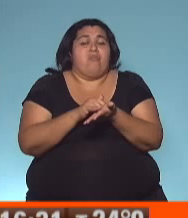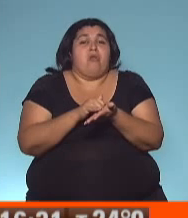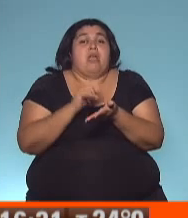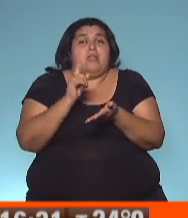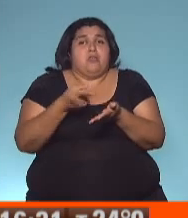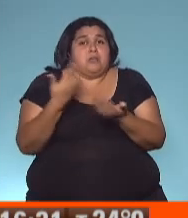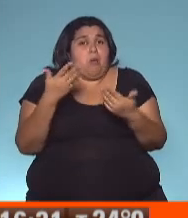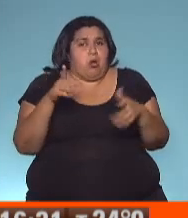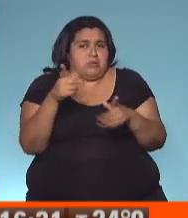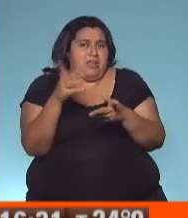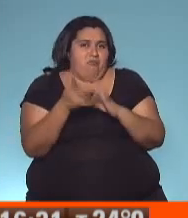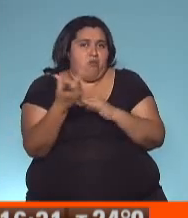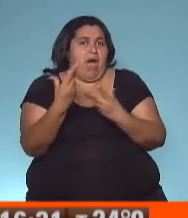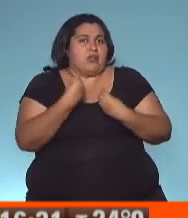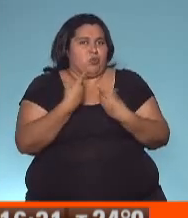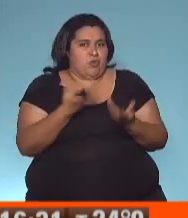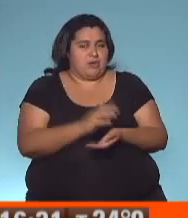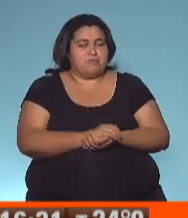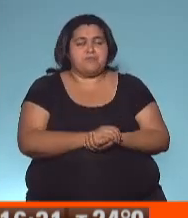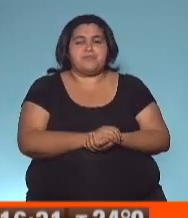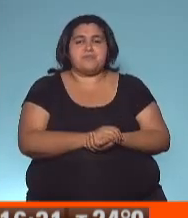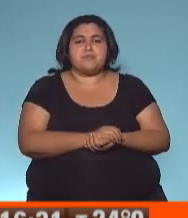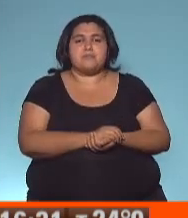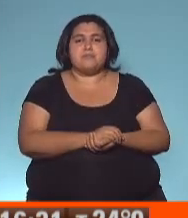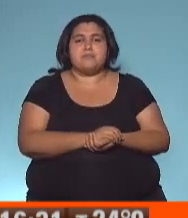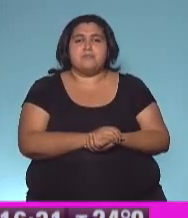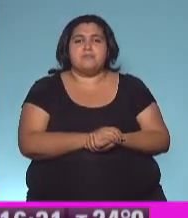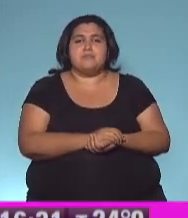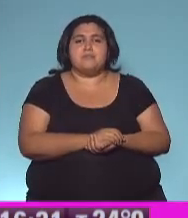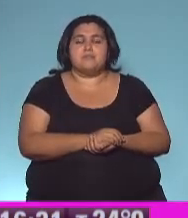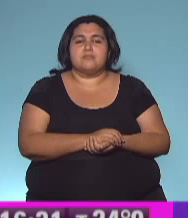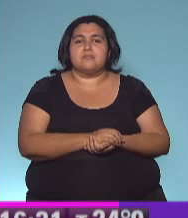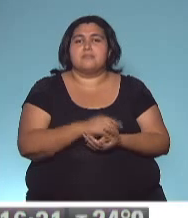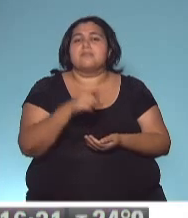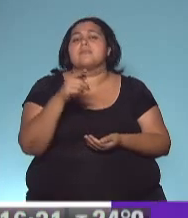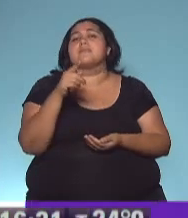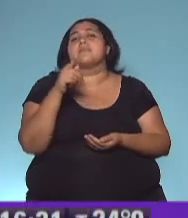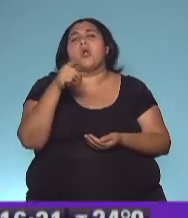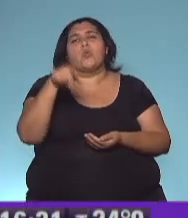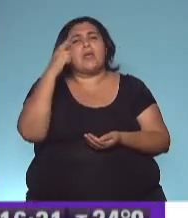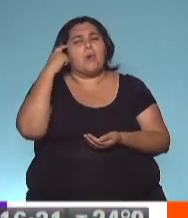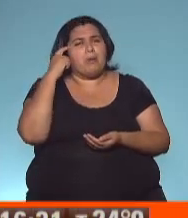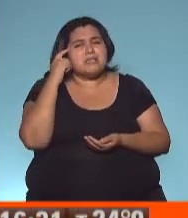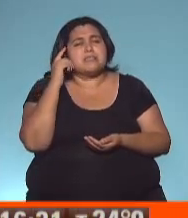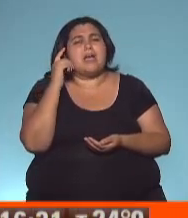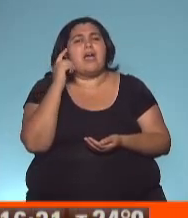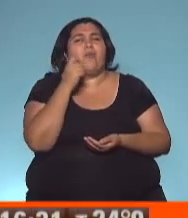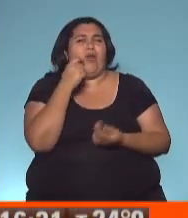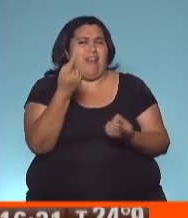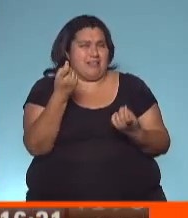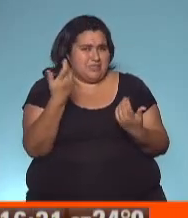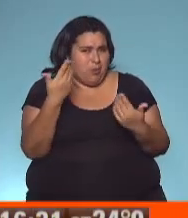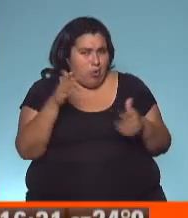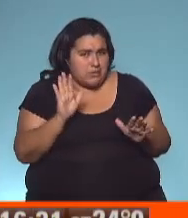puede ser de gran ayuda. Chiqui, ¿y tienen pensado, digo, en si es necesario, en algún momento